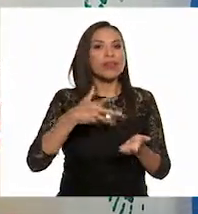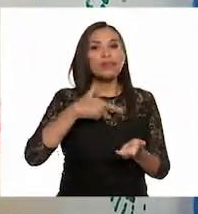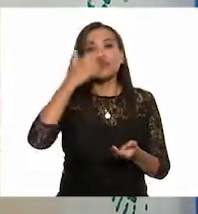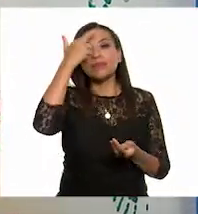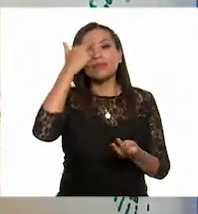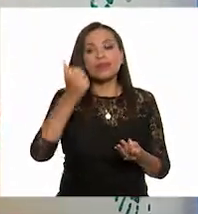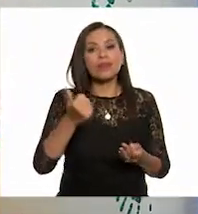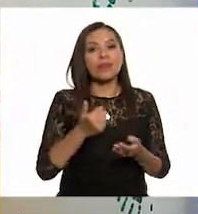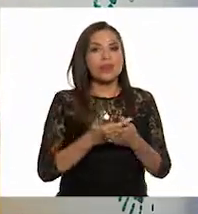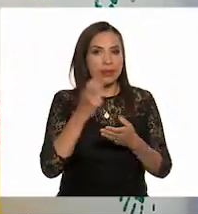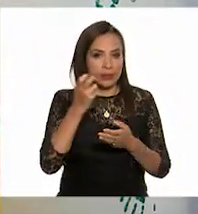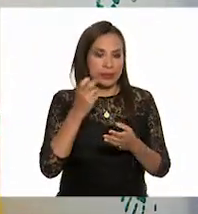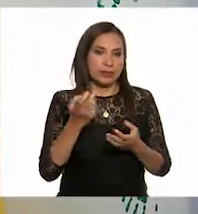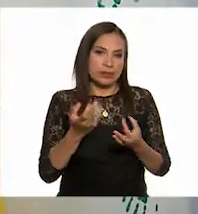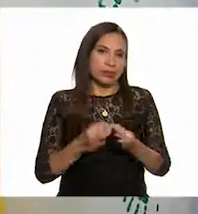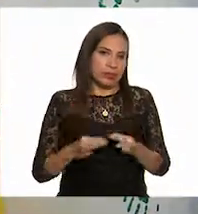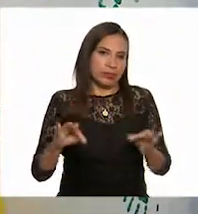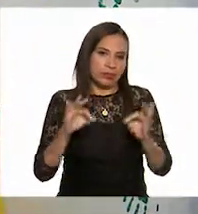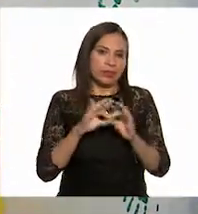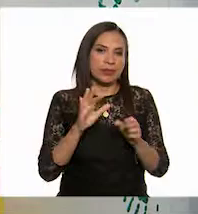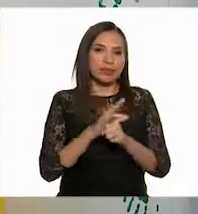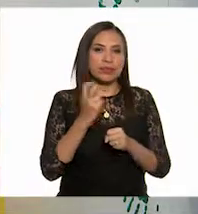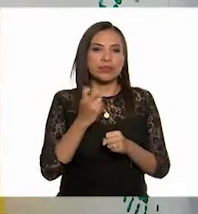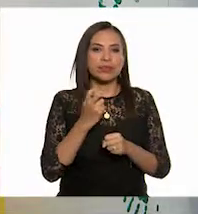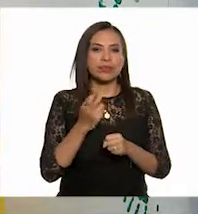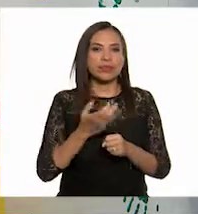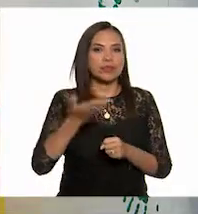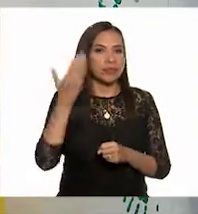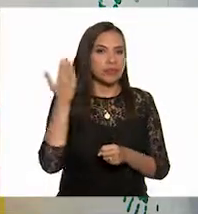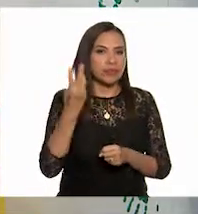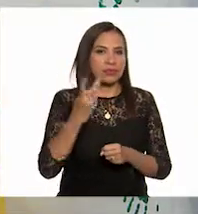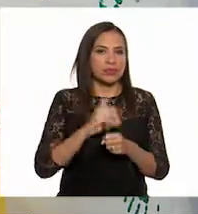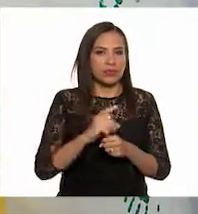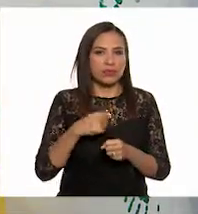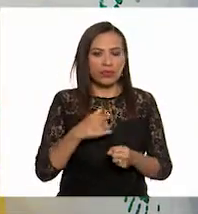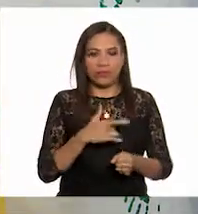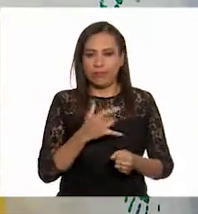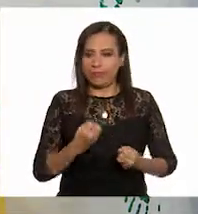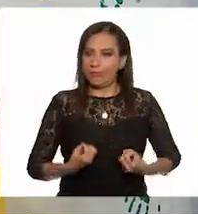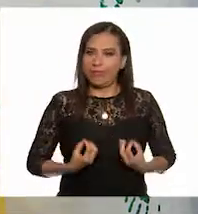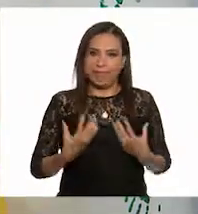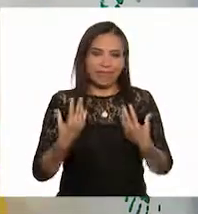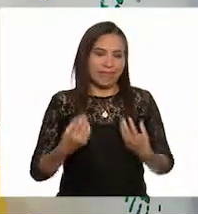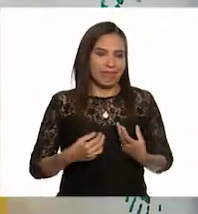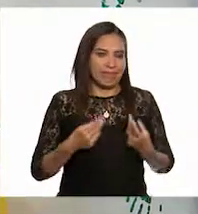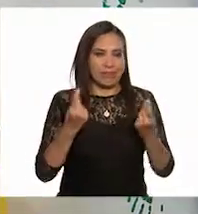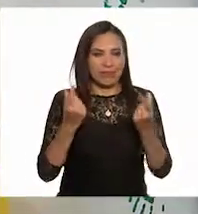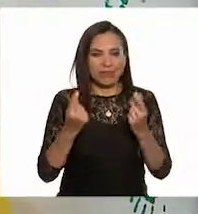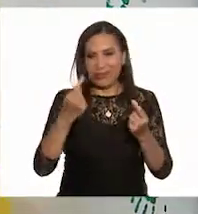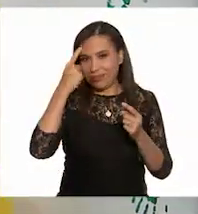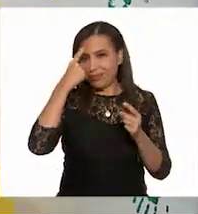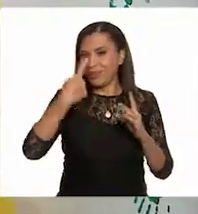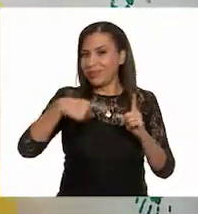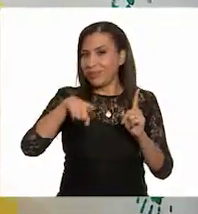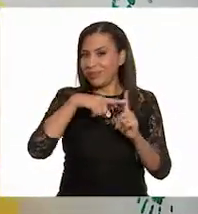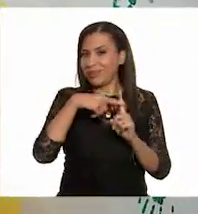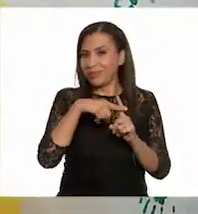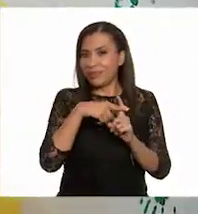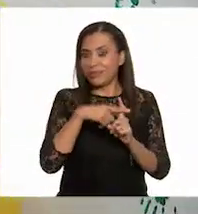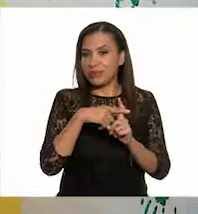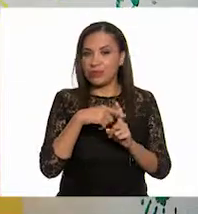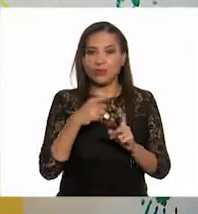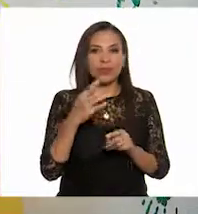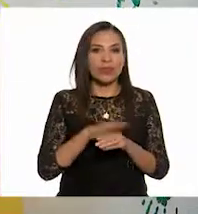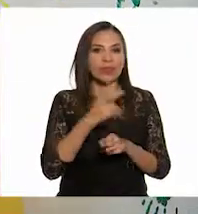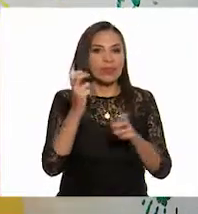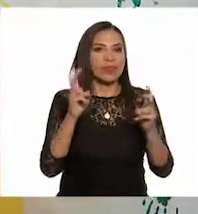razón. Básicamente es por eso que desde hace 3 días ando con un estado de ánimo muy positivo. Y es que por